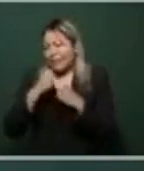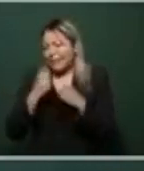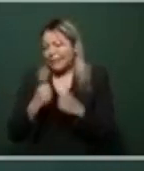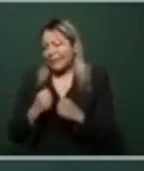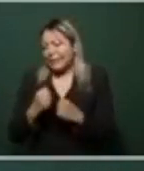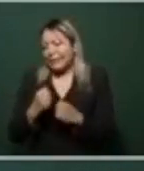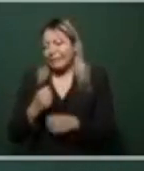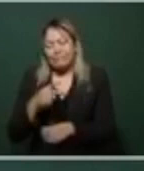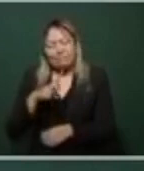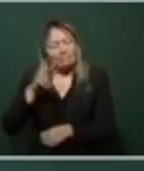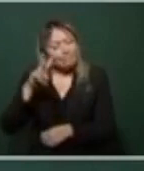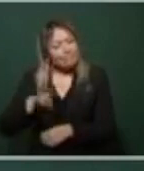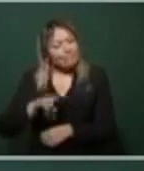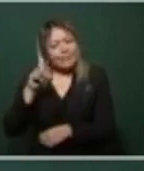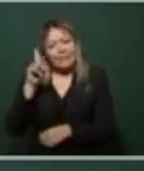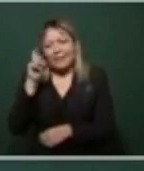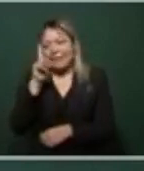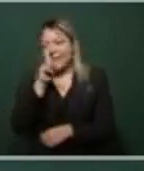Fue muy fuerte.